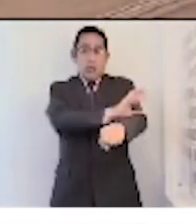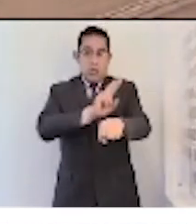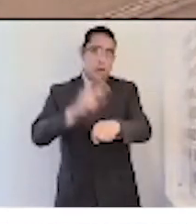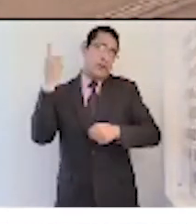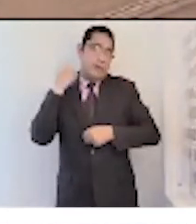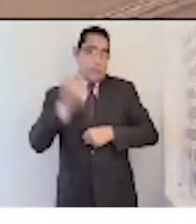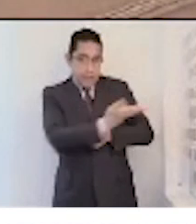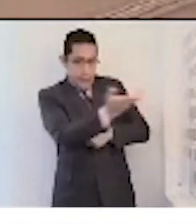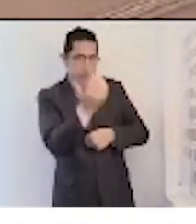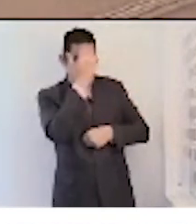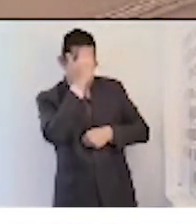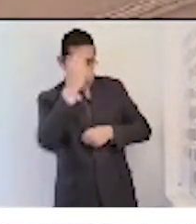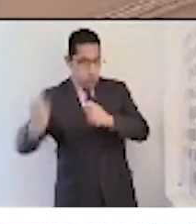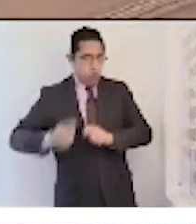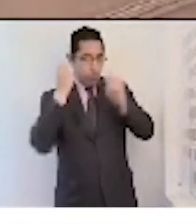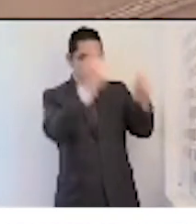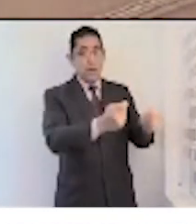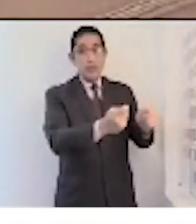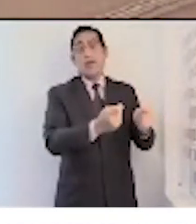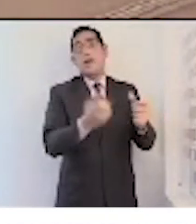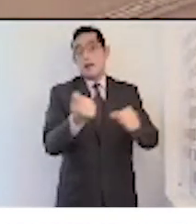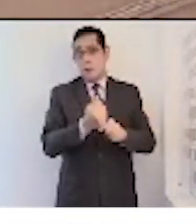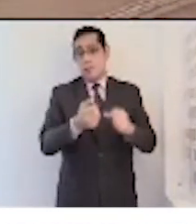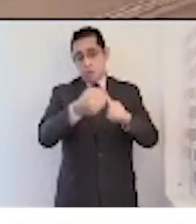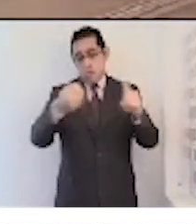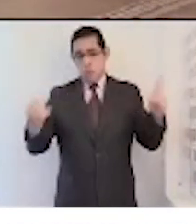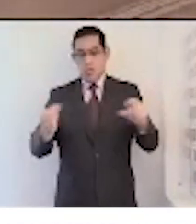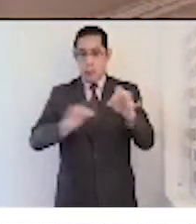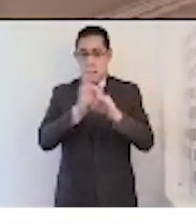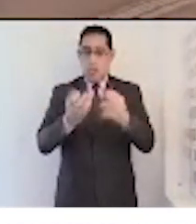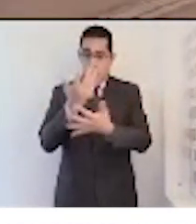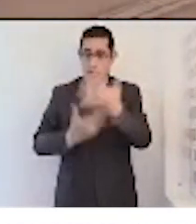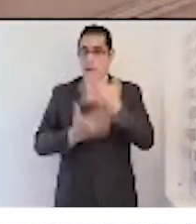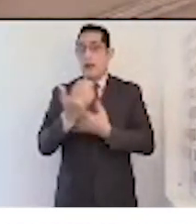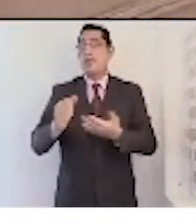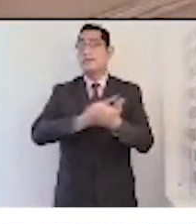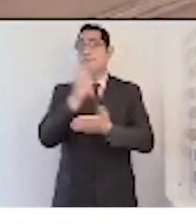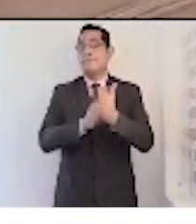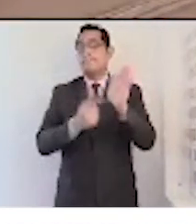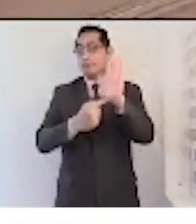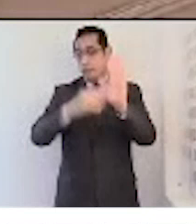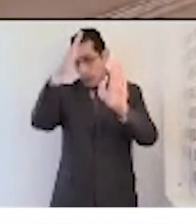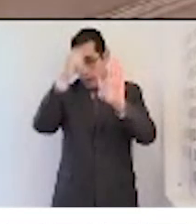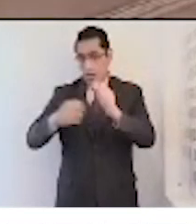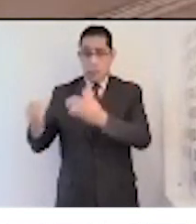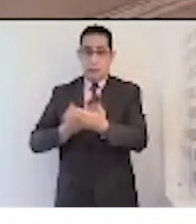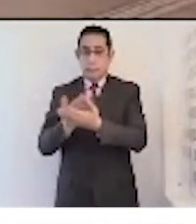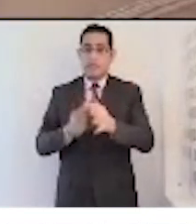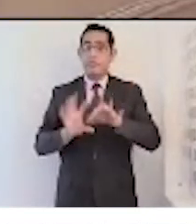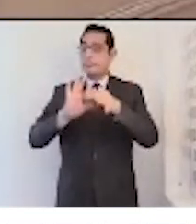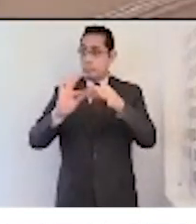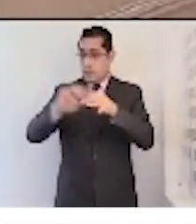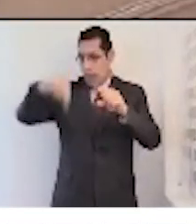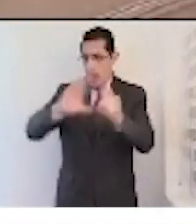conocimiento y trámite legal correspondiente, recordando que es justamente lo que dispone la legislación, que el acuerdo que se emita en su caso en